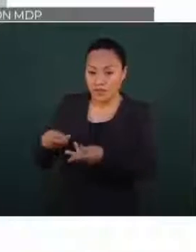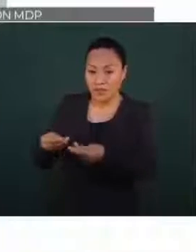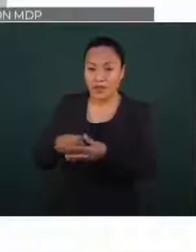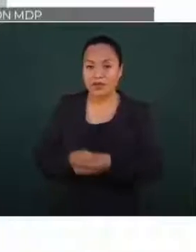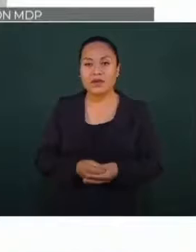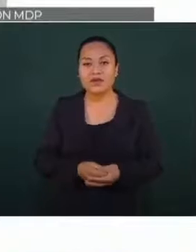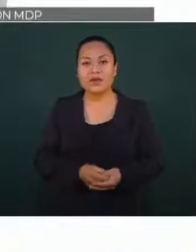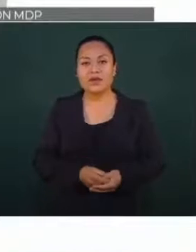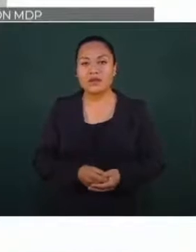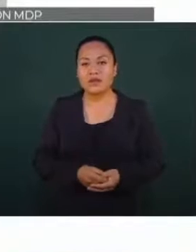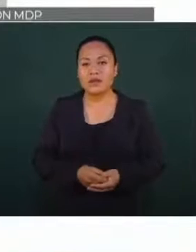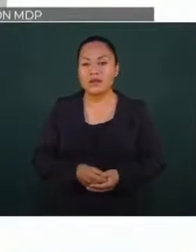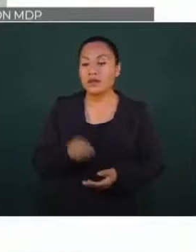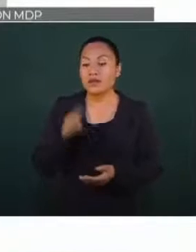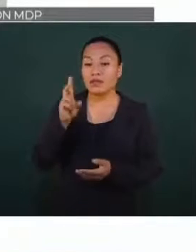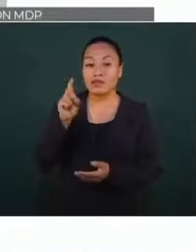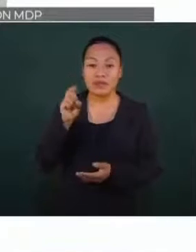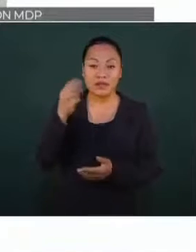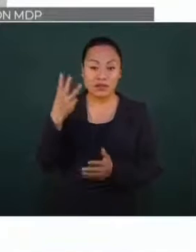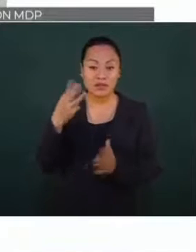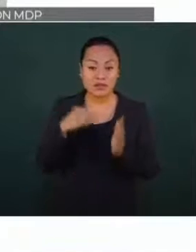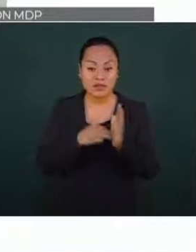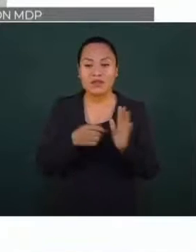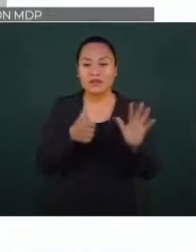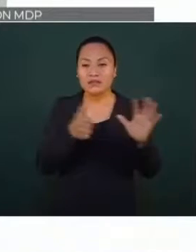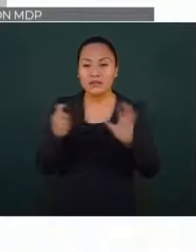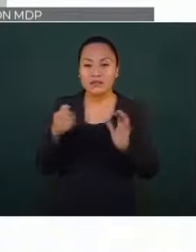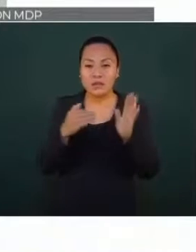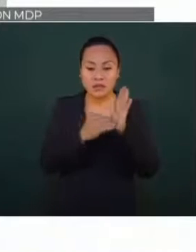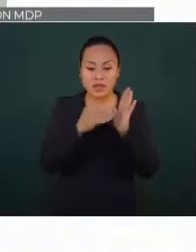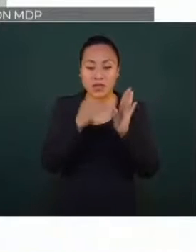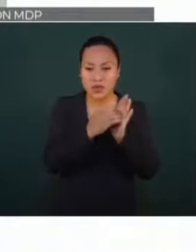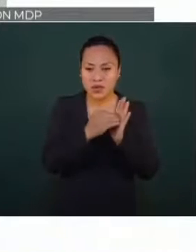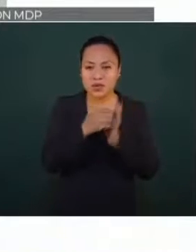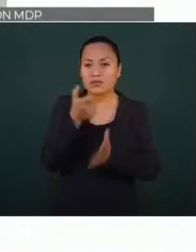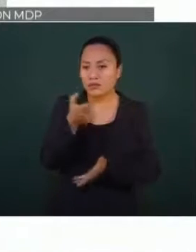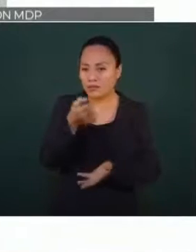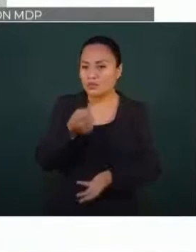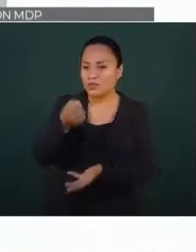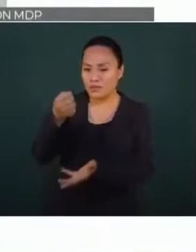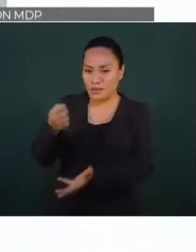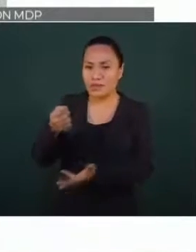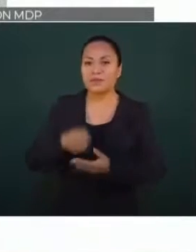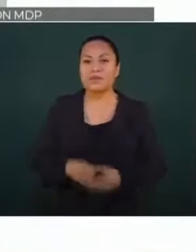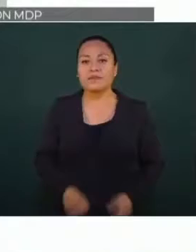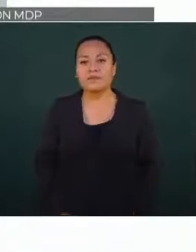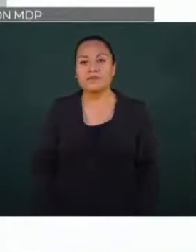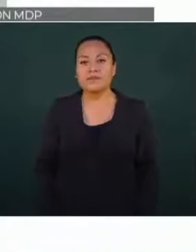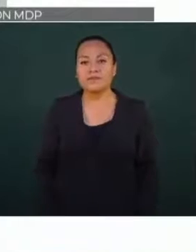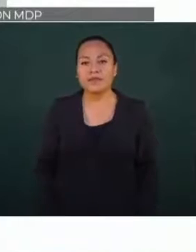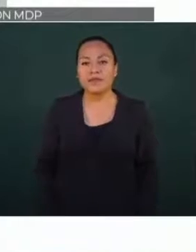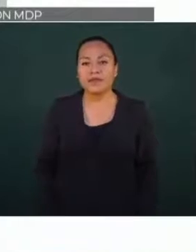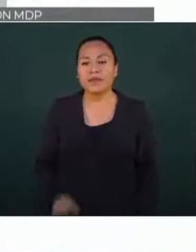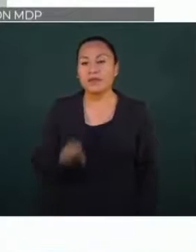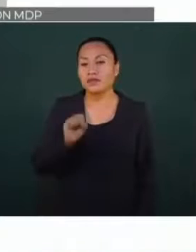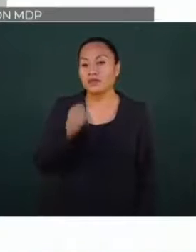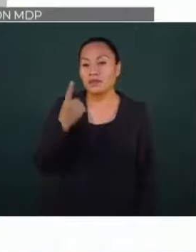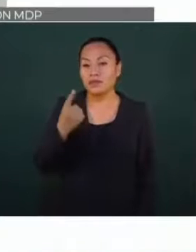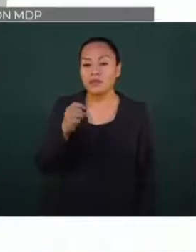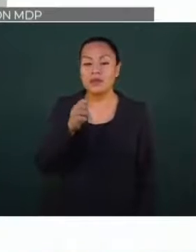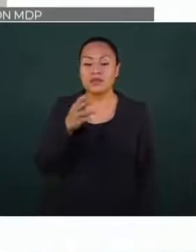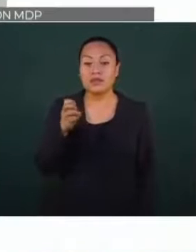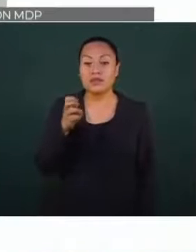más de 33 mil 600 millones de pesos para 61 mil